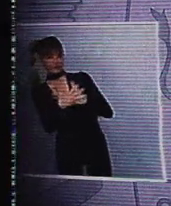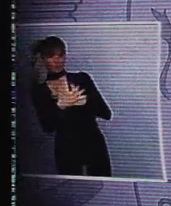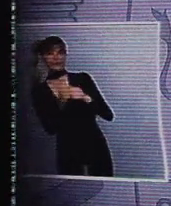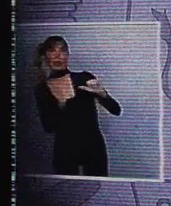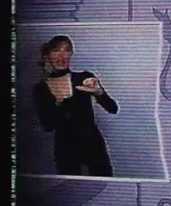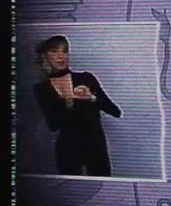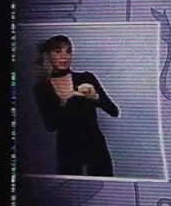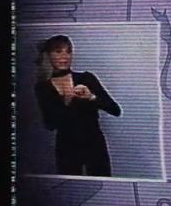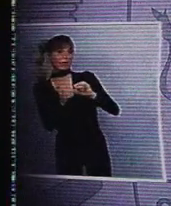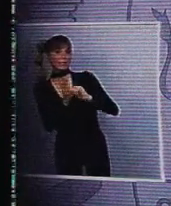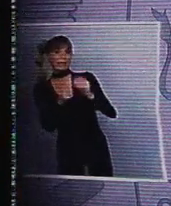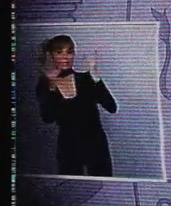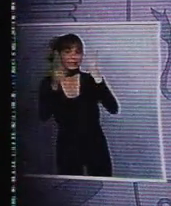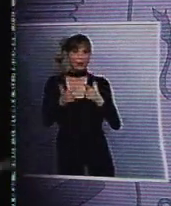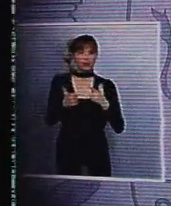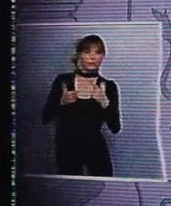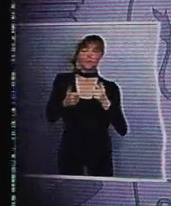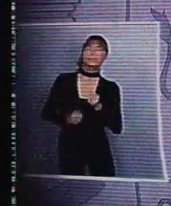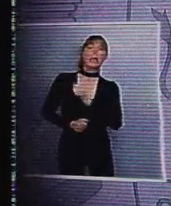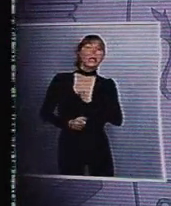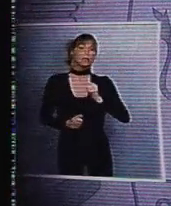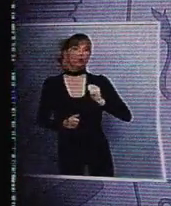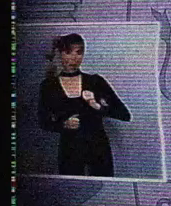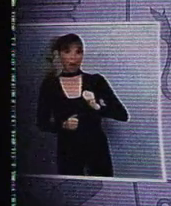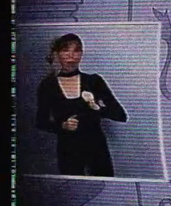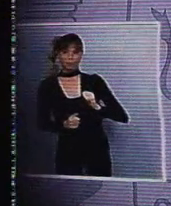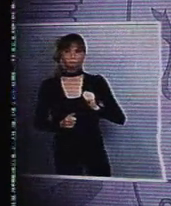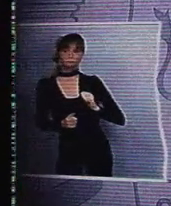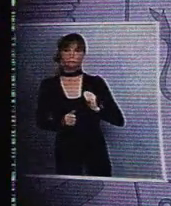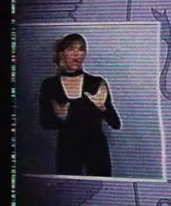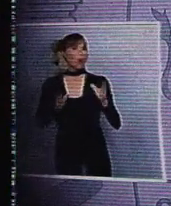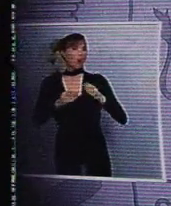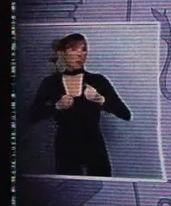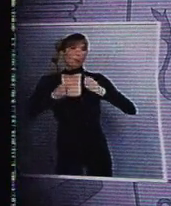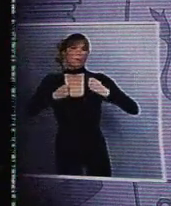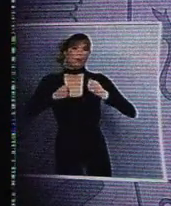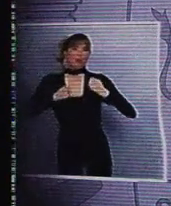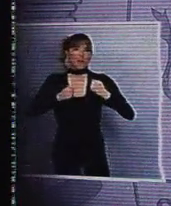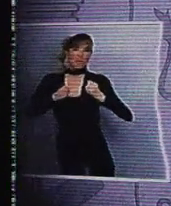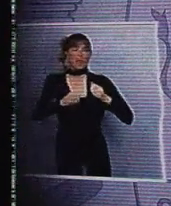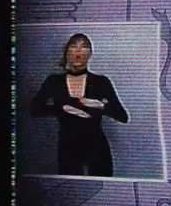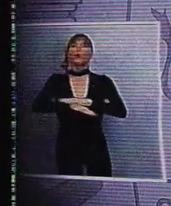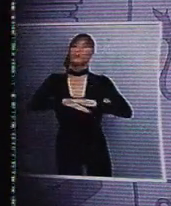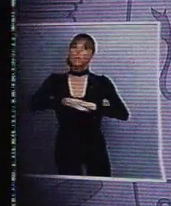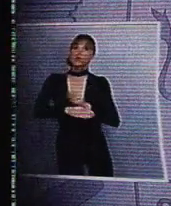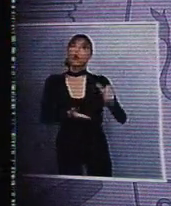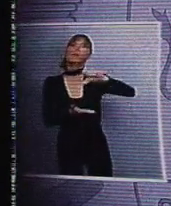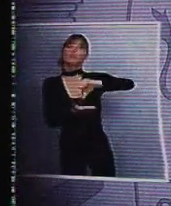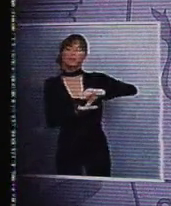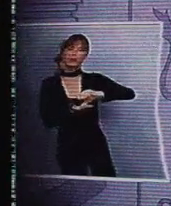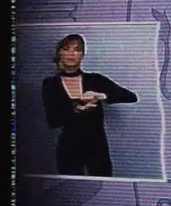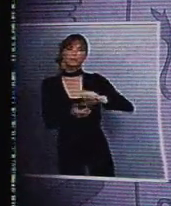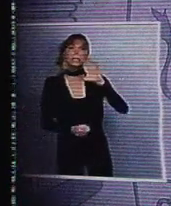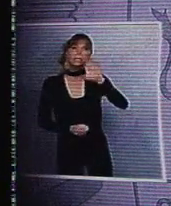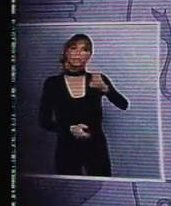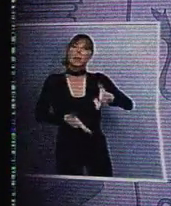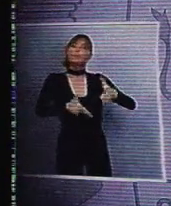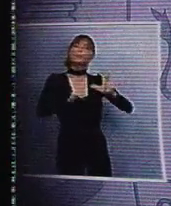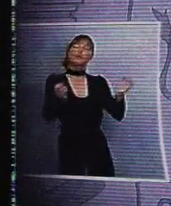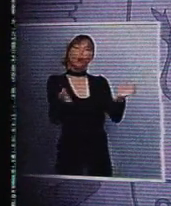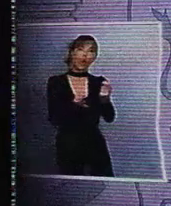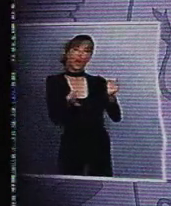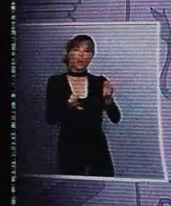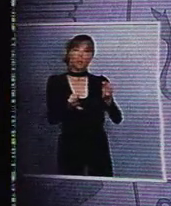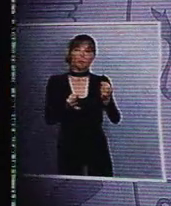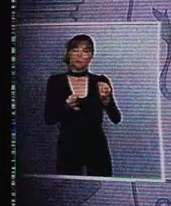recurso político para encubrir décadas de abandono y decisiones desastrosas Pedro Sánchez ha cruzado una línea que